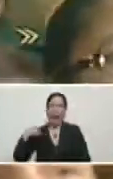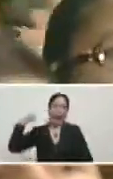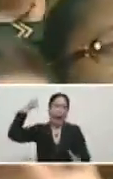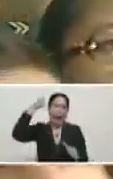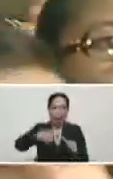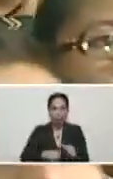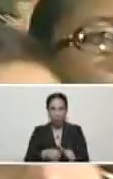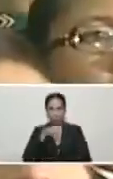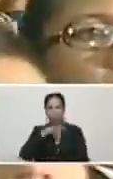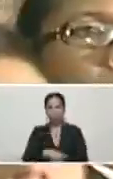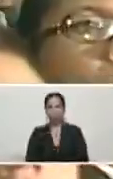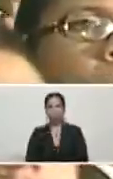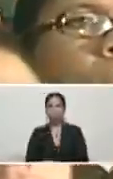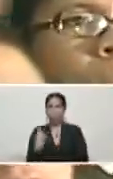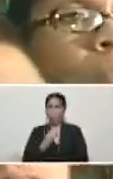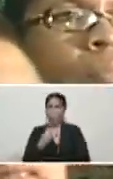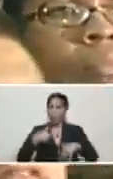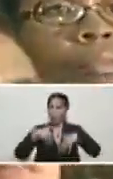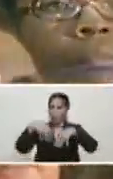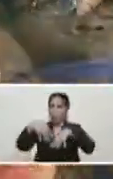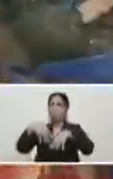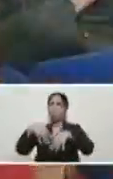único.